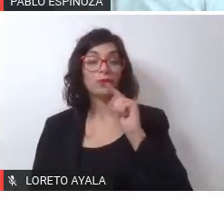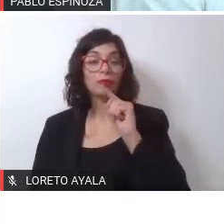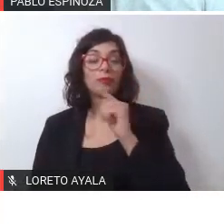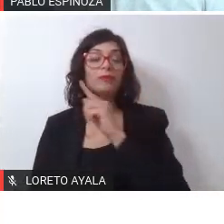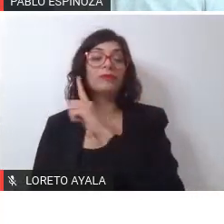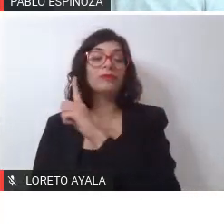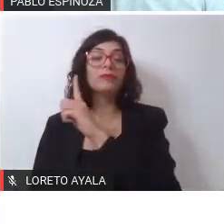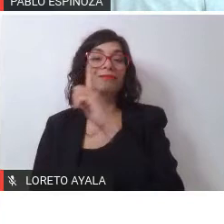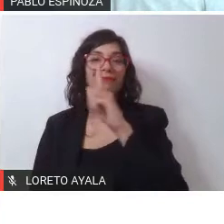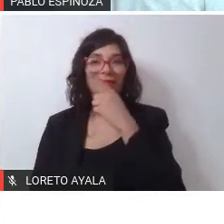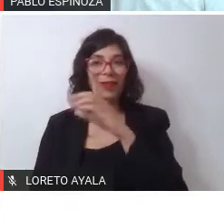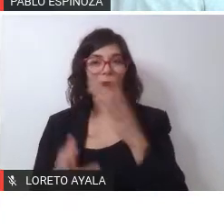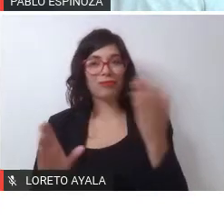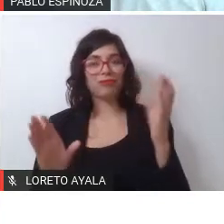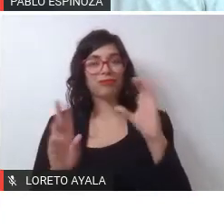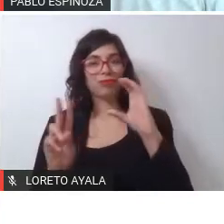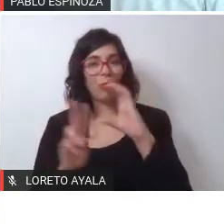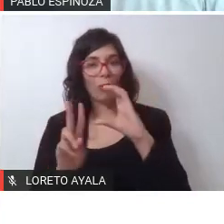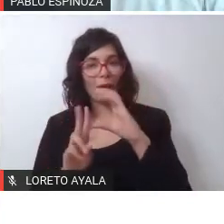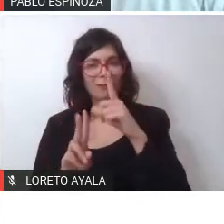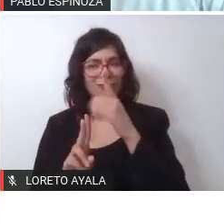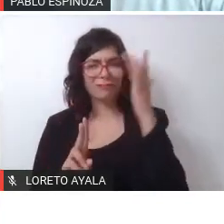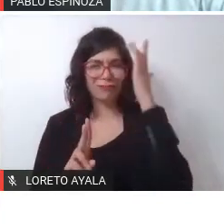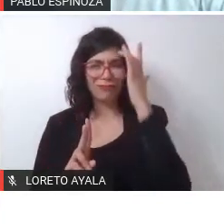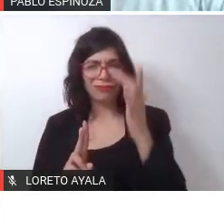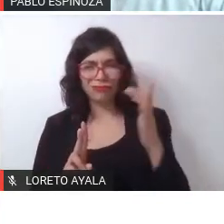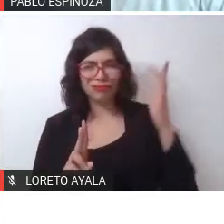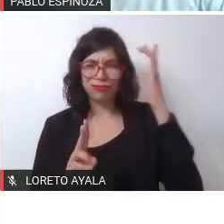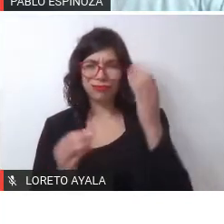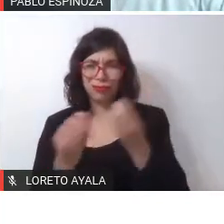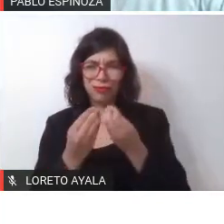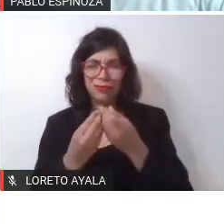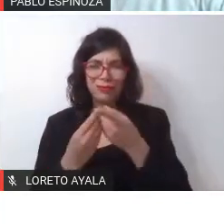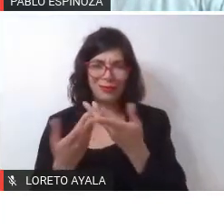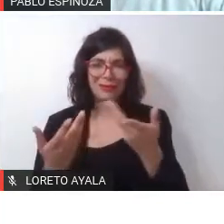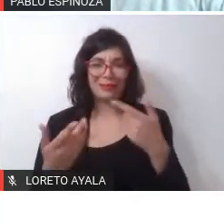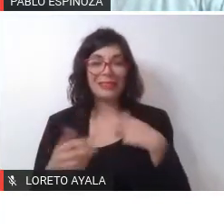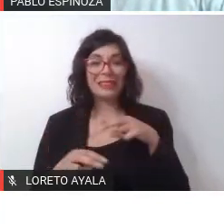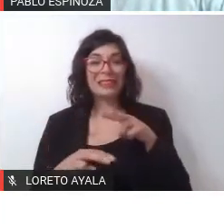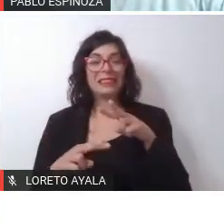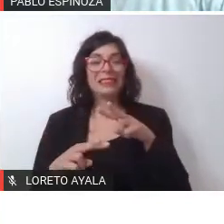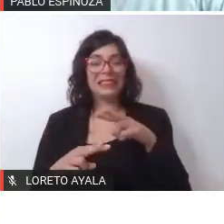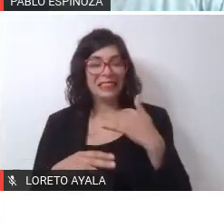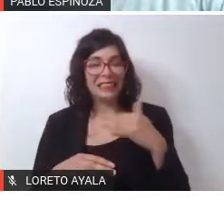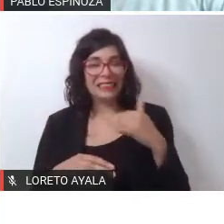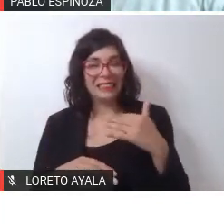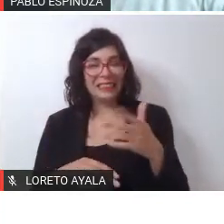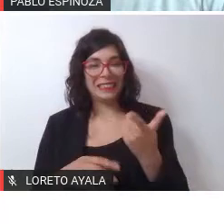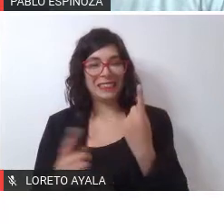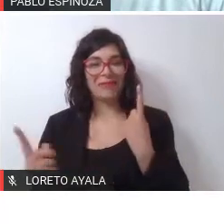el currículum de experto y con ese nombre no quiero encontrarme con él en la calle.